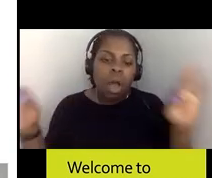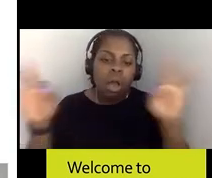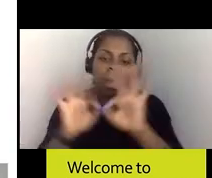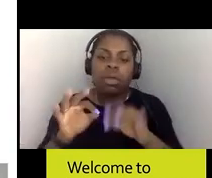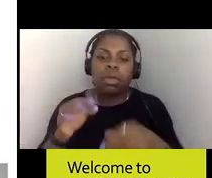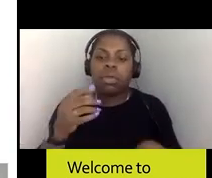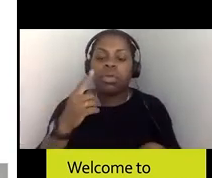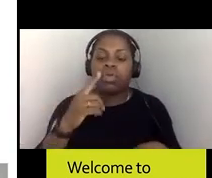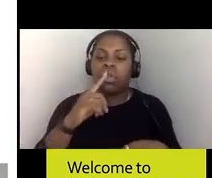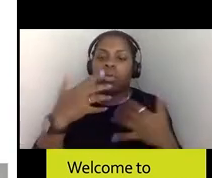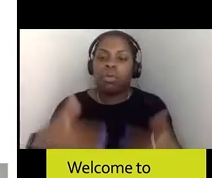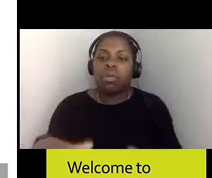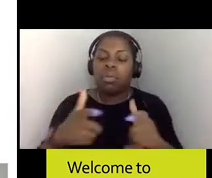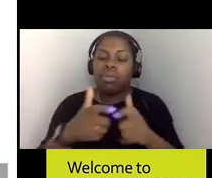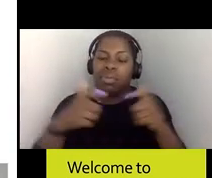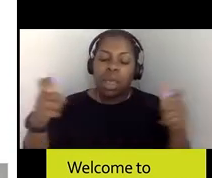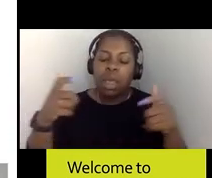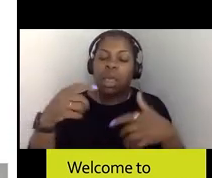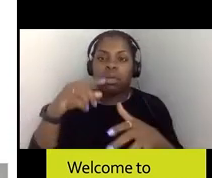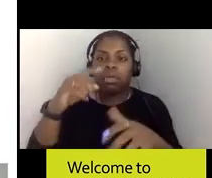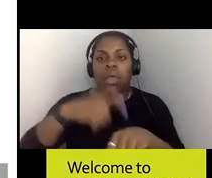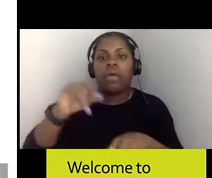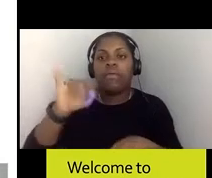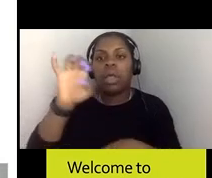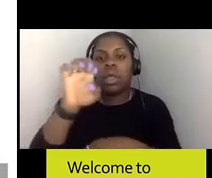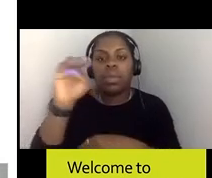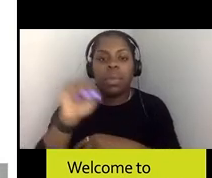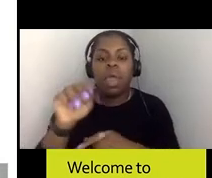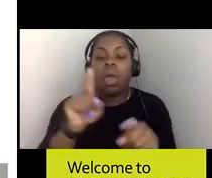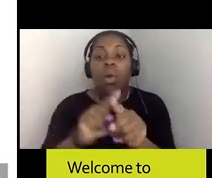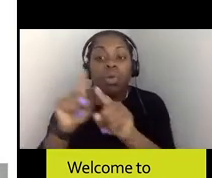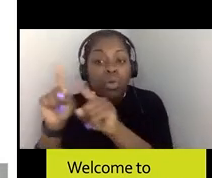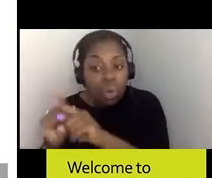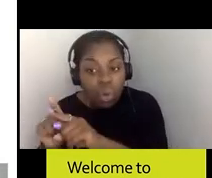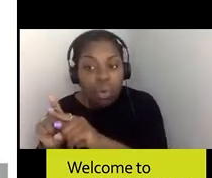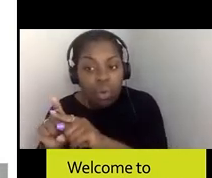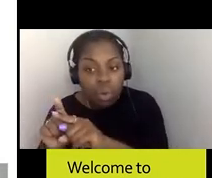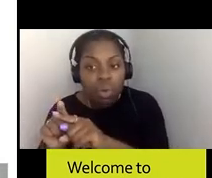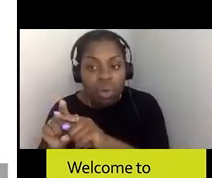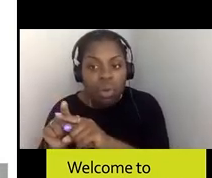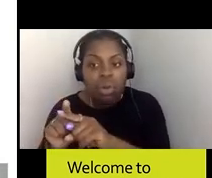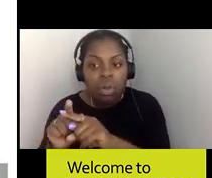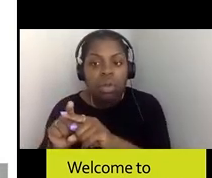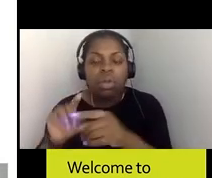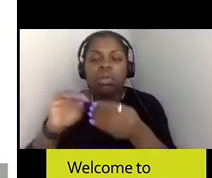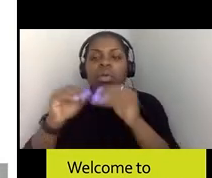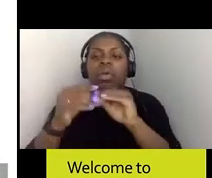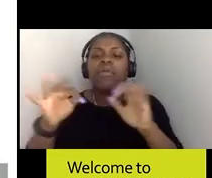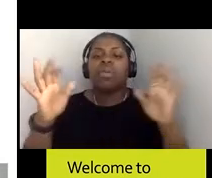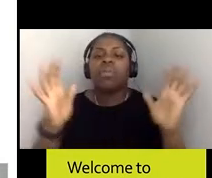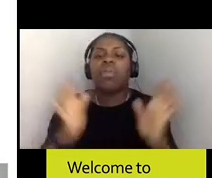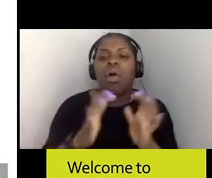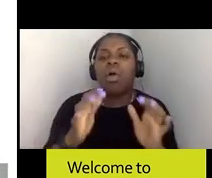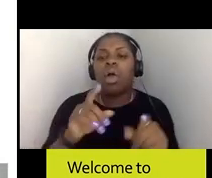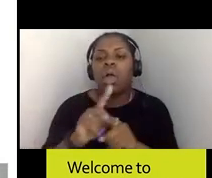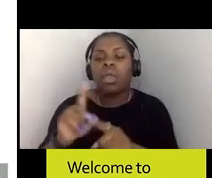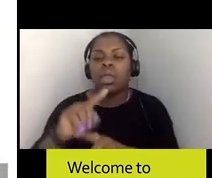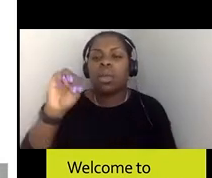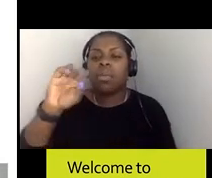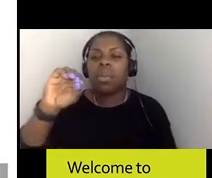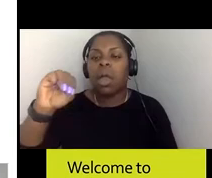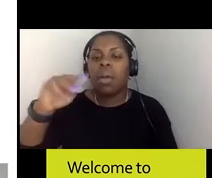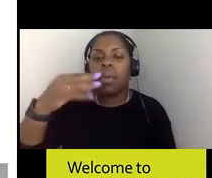y Supercram, que son grandes en el monitoreo electrónico, y también un número de